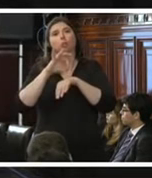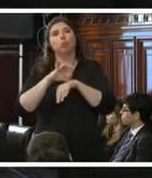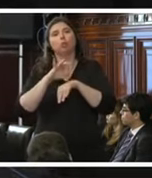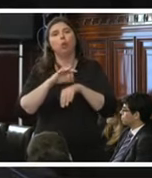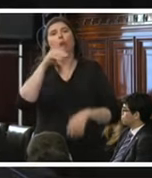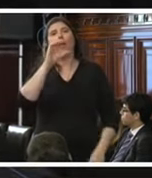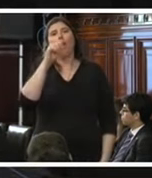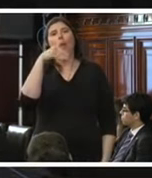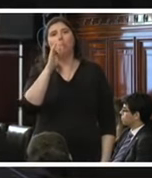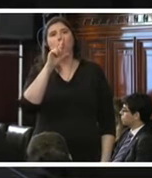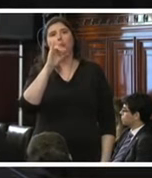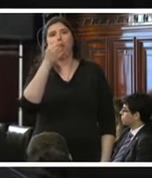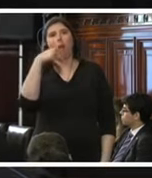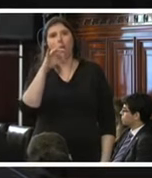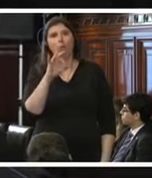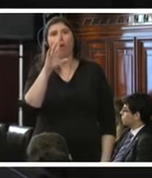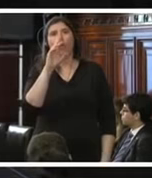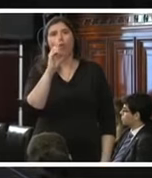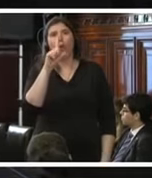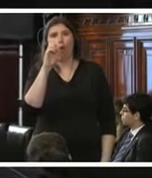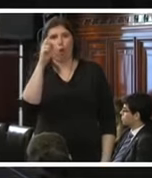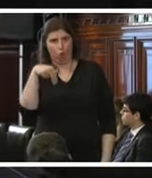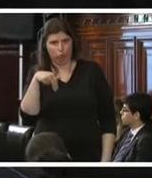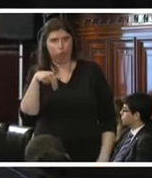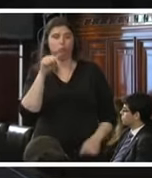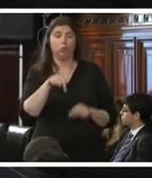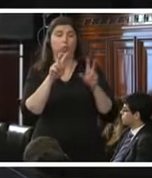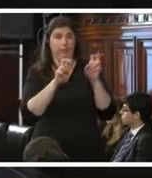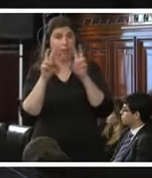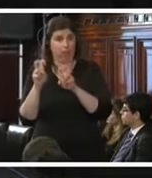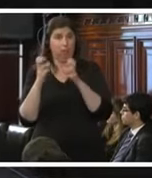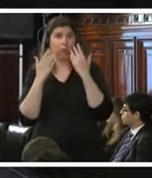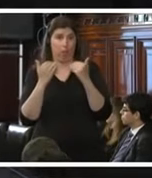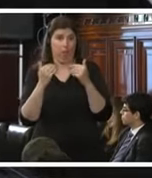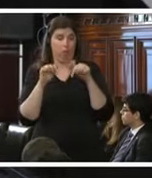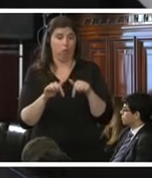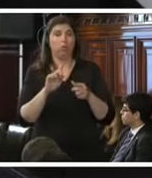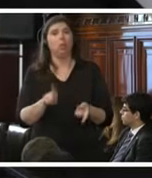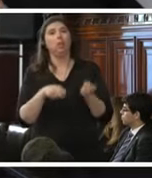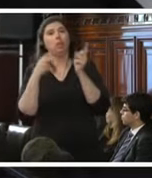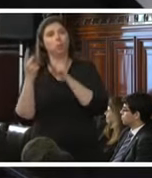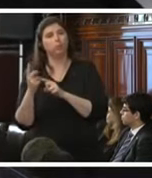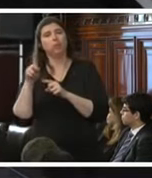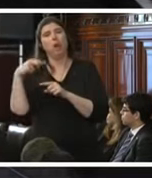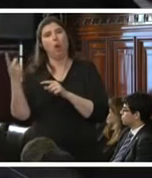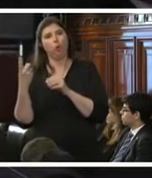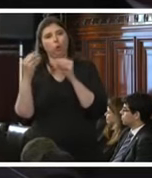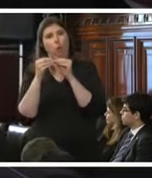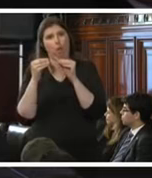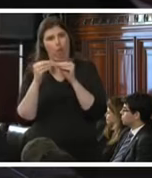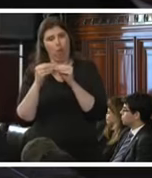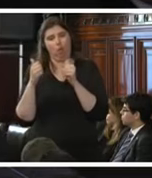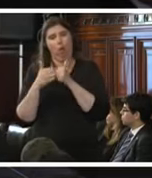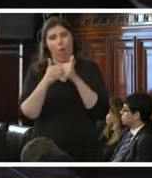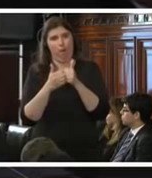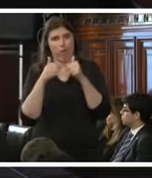que va a referirse al tema para el cual hemos sido convocados en cuestión, y luego pasaré la palabra a otros colegas que me acompañan